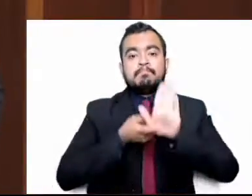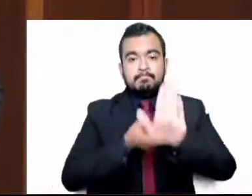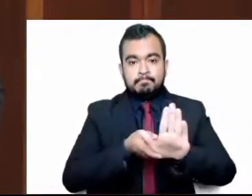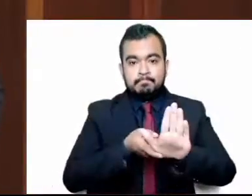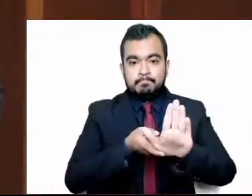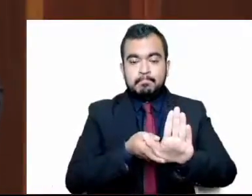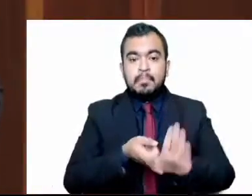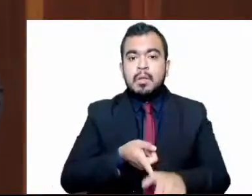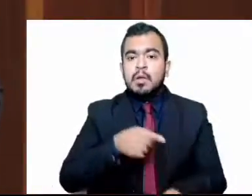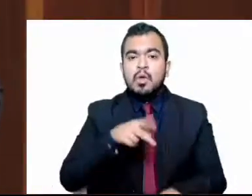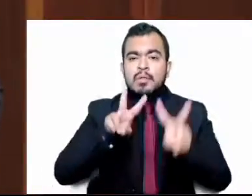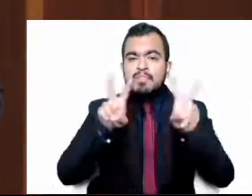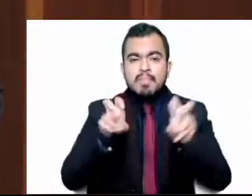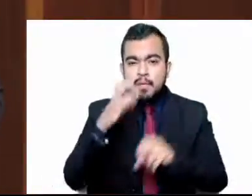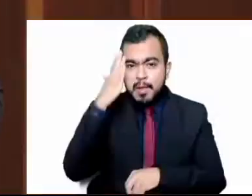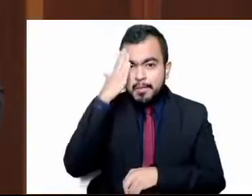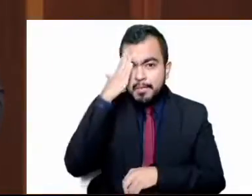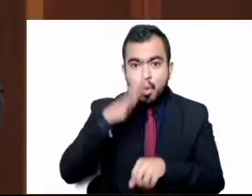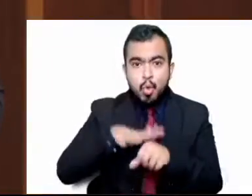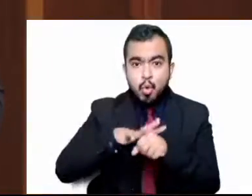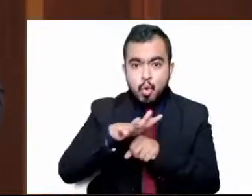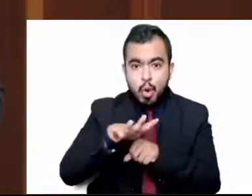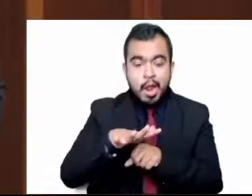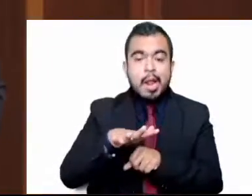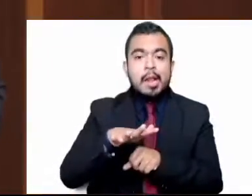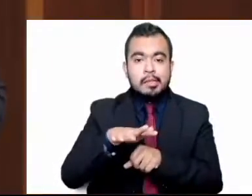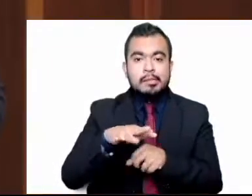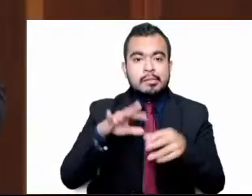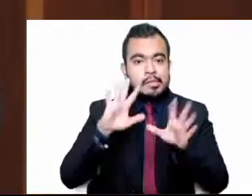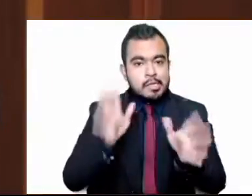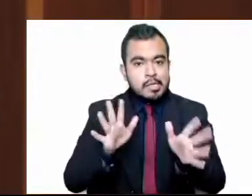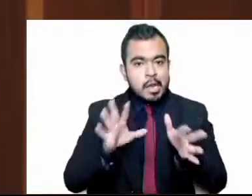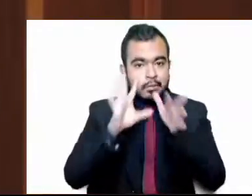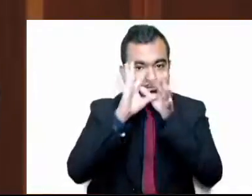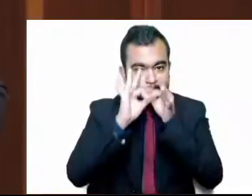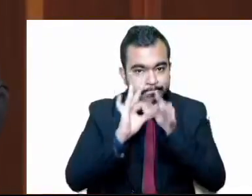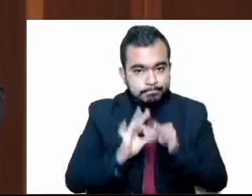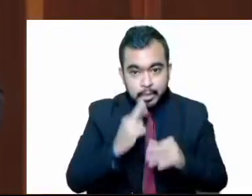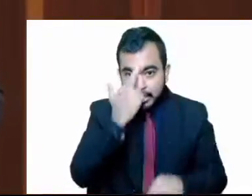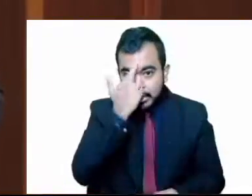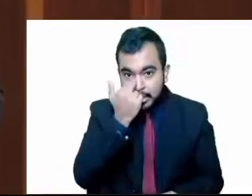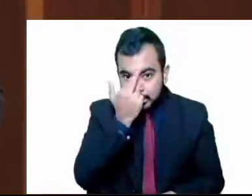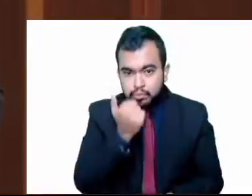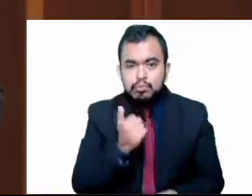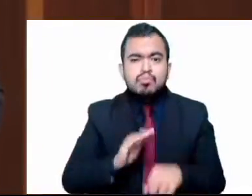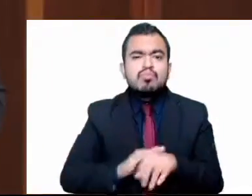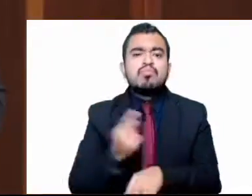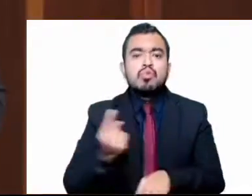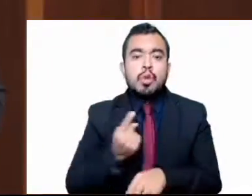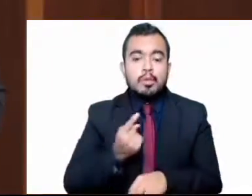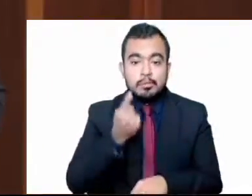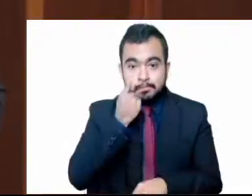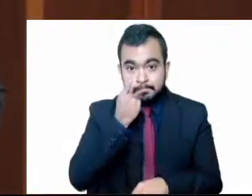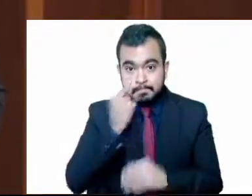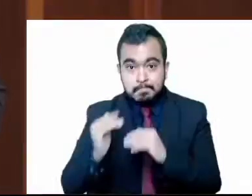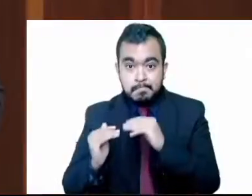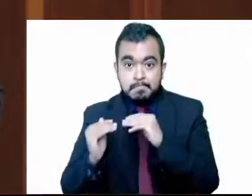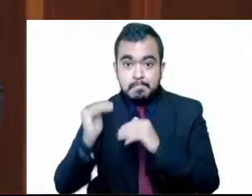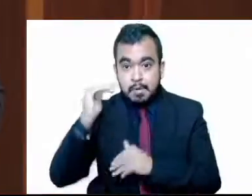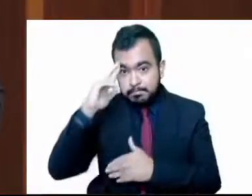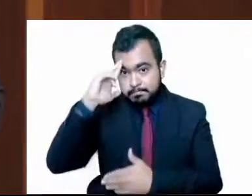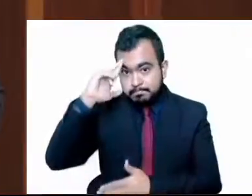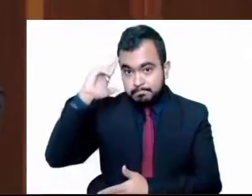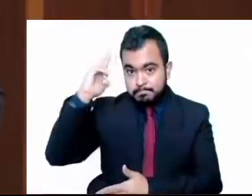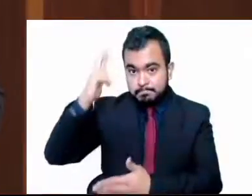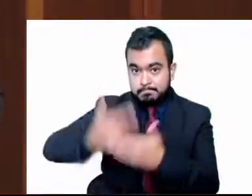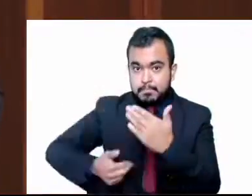esta misma se encuentra plenamente motivado y justificado por el aumento de la incidencia del delito de violencia